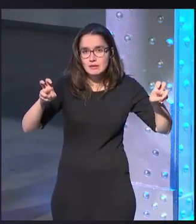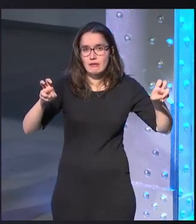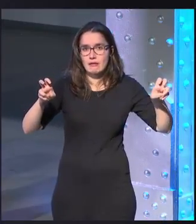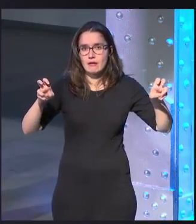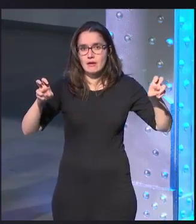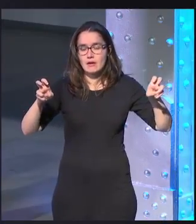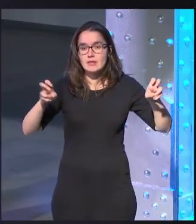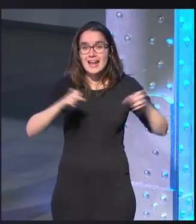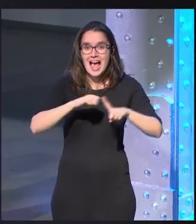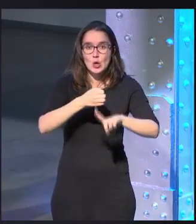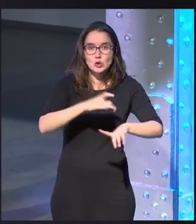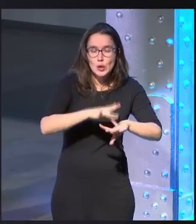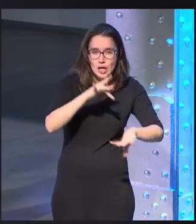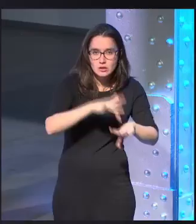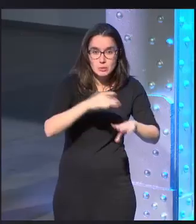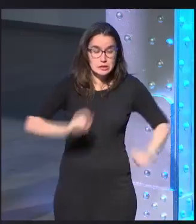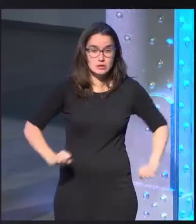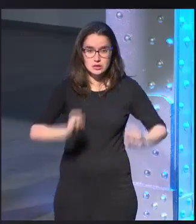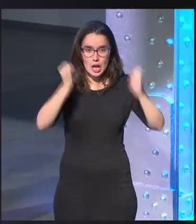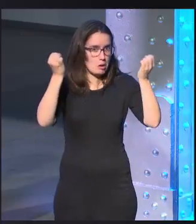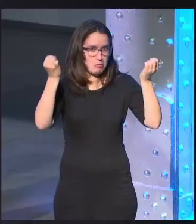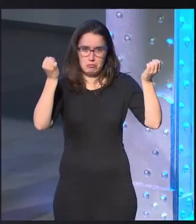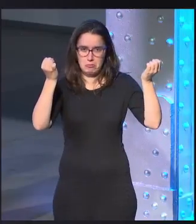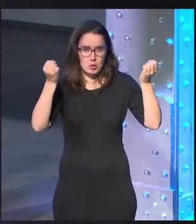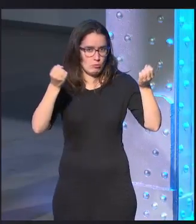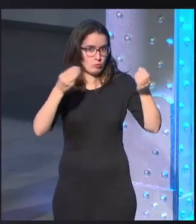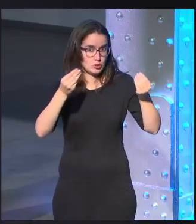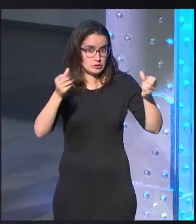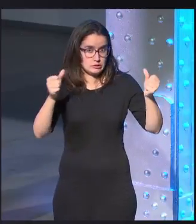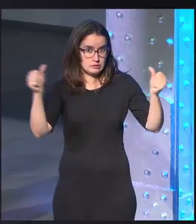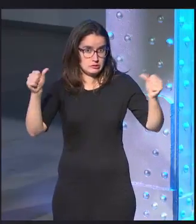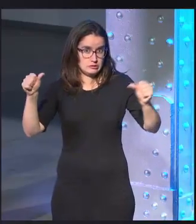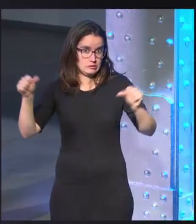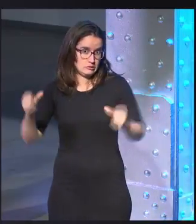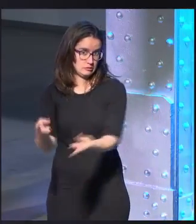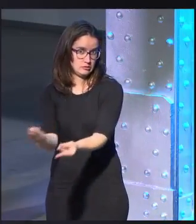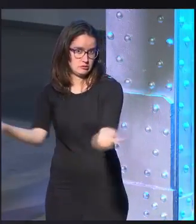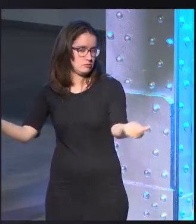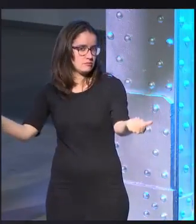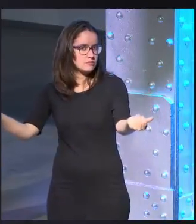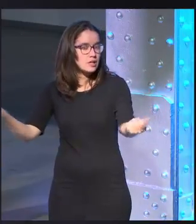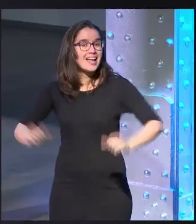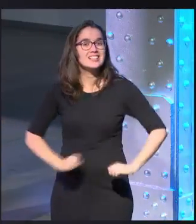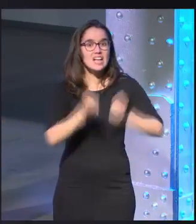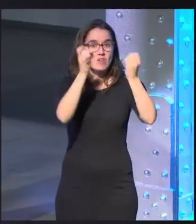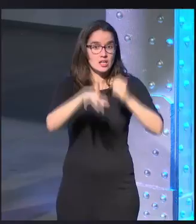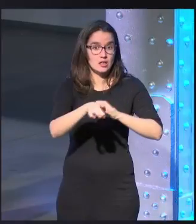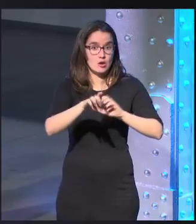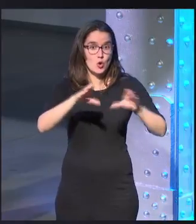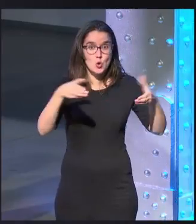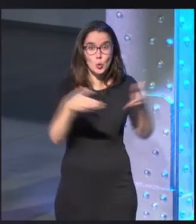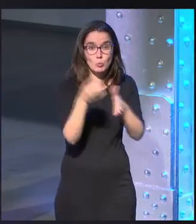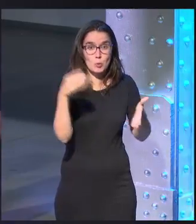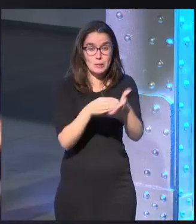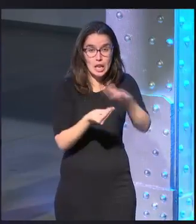la cosa digital se van a salvar, muchas están abocadas a desaparecer. ¿Quién les va a salvar? Los millennials. Pero